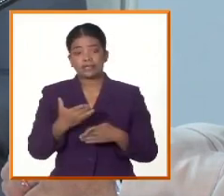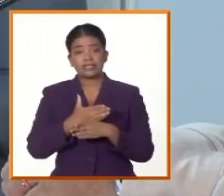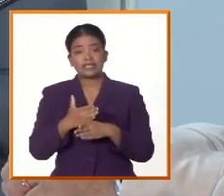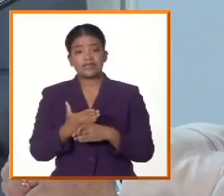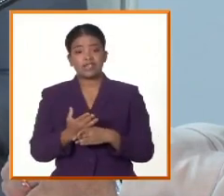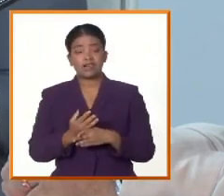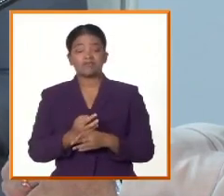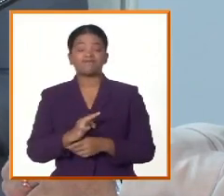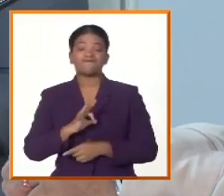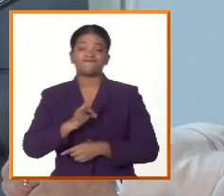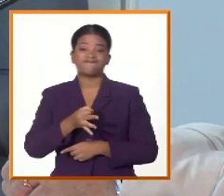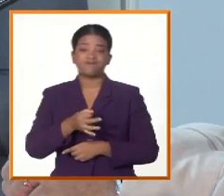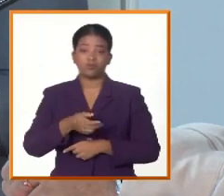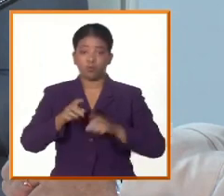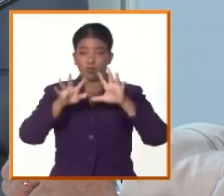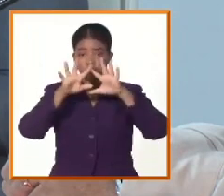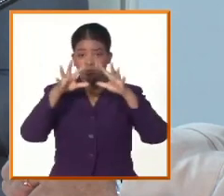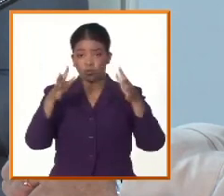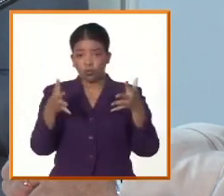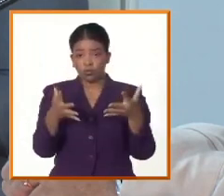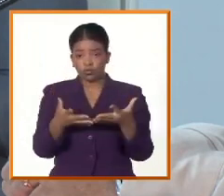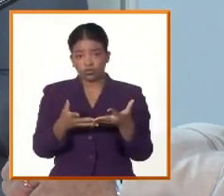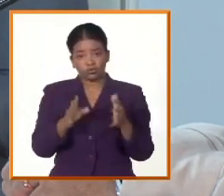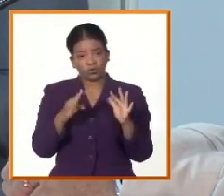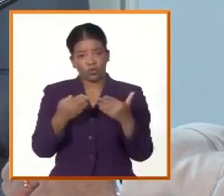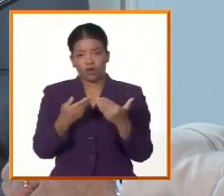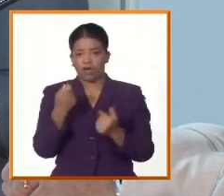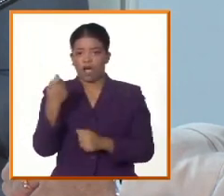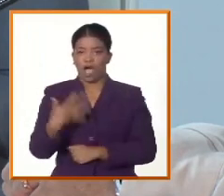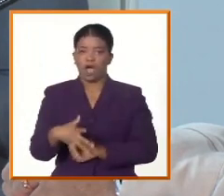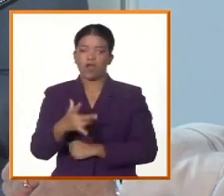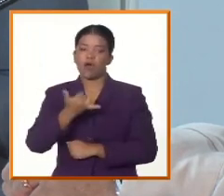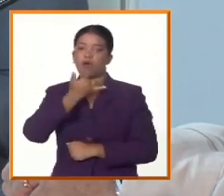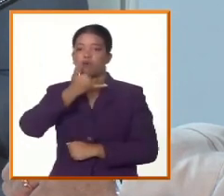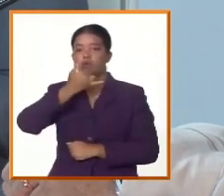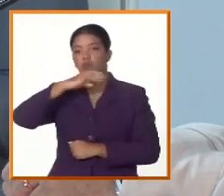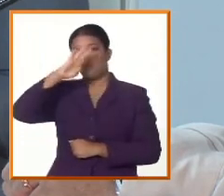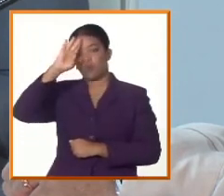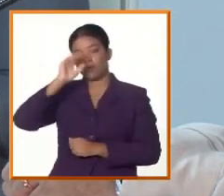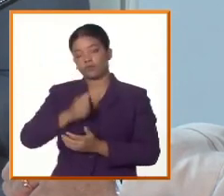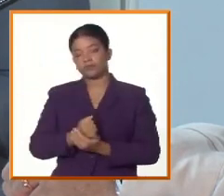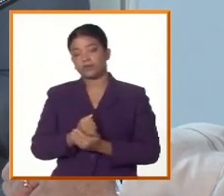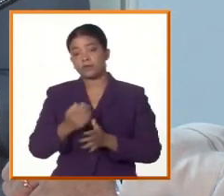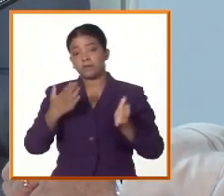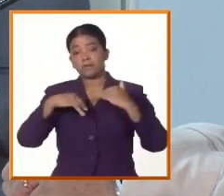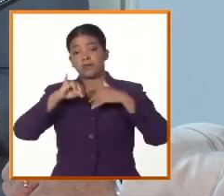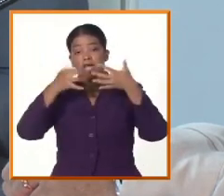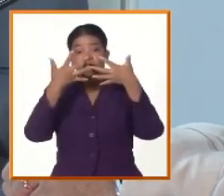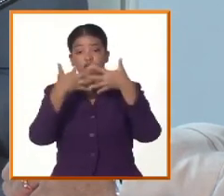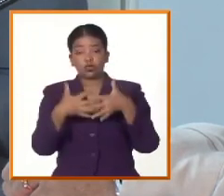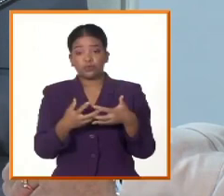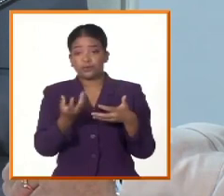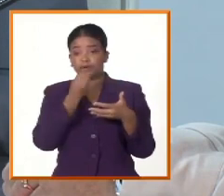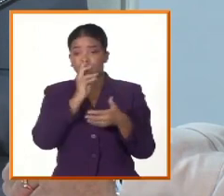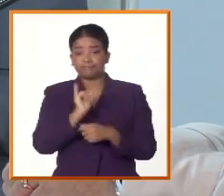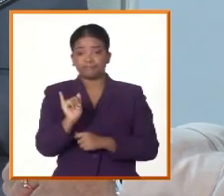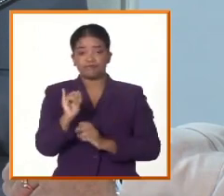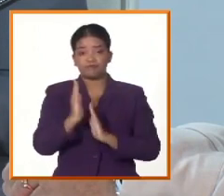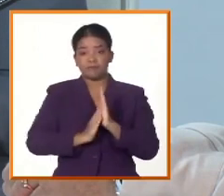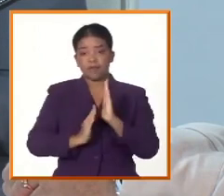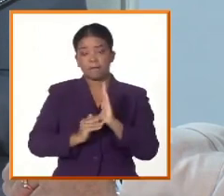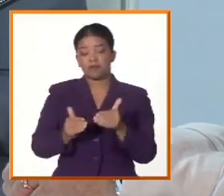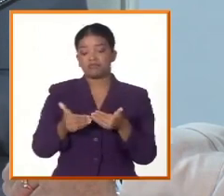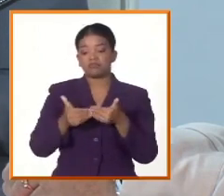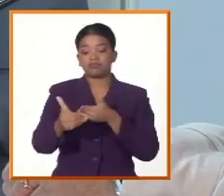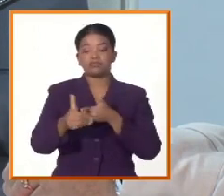otro tendencia en el mundo y que impacta en la realidad de la economía cubana no escapa el Ministerio de Industria alimenticia en los últimos meses a la situación energética